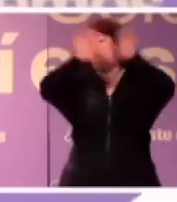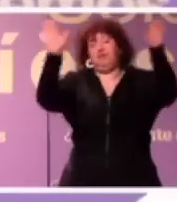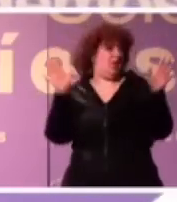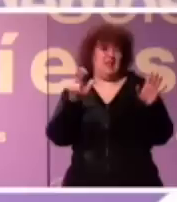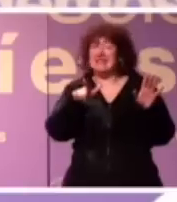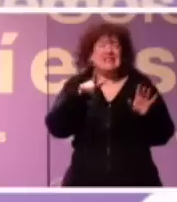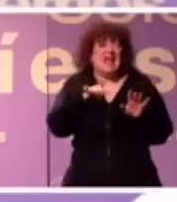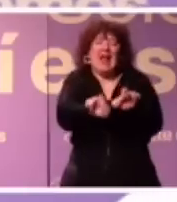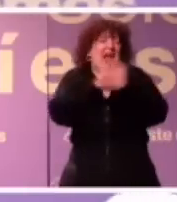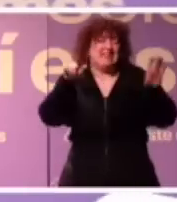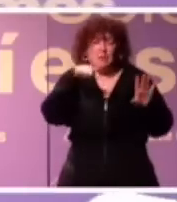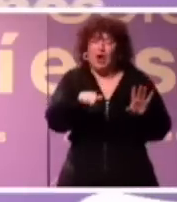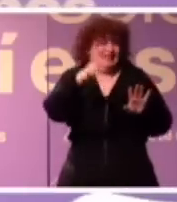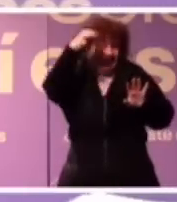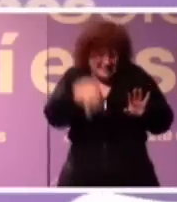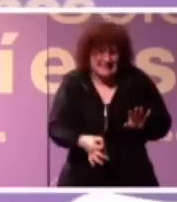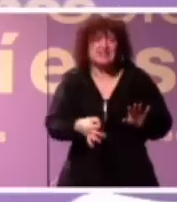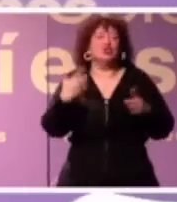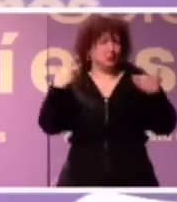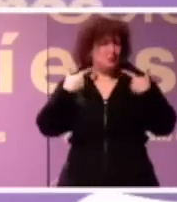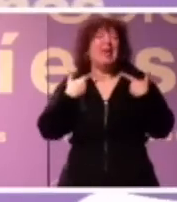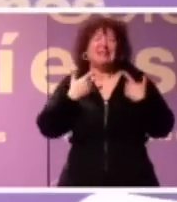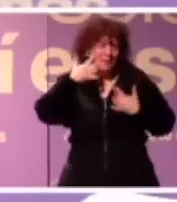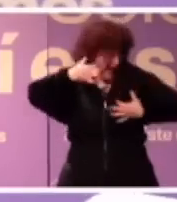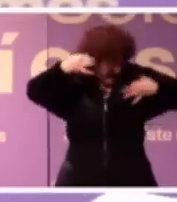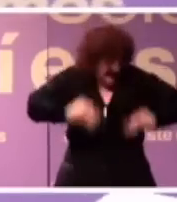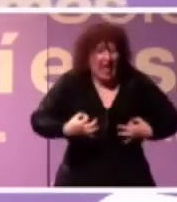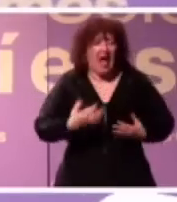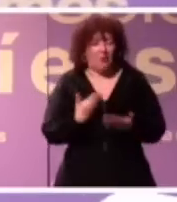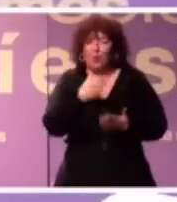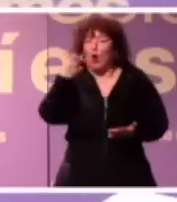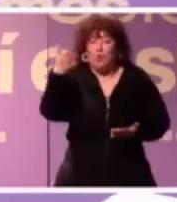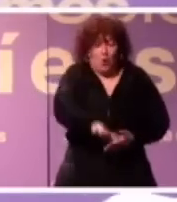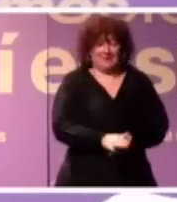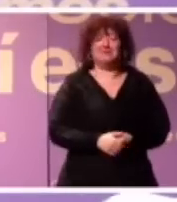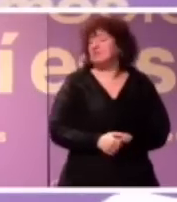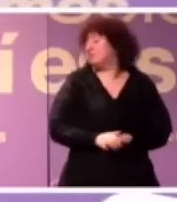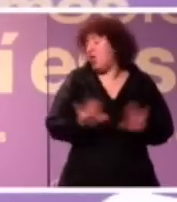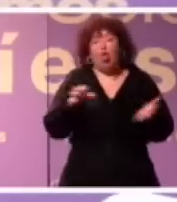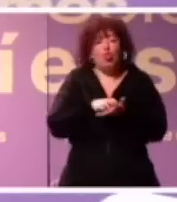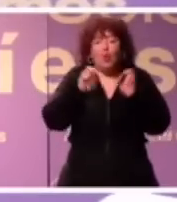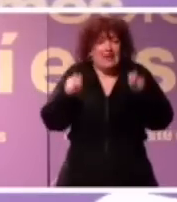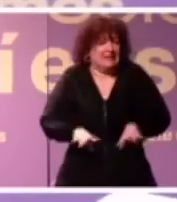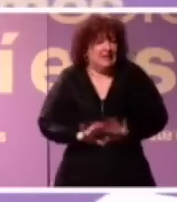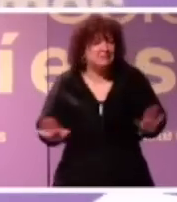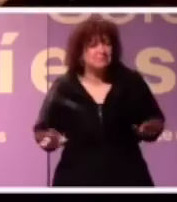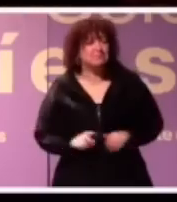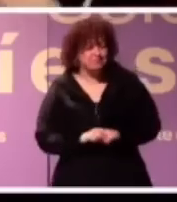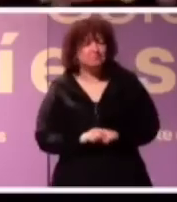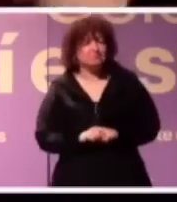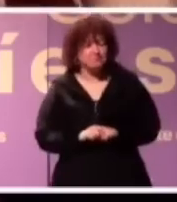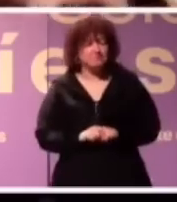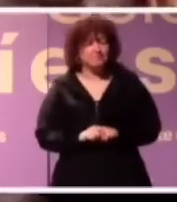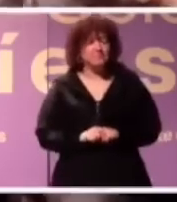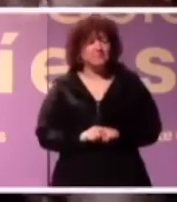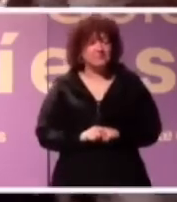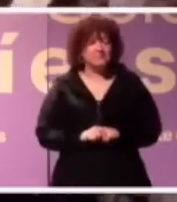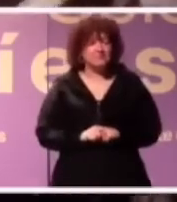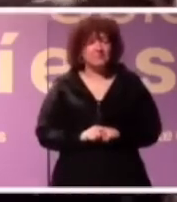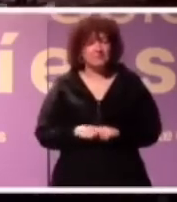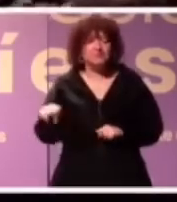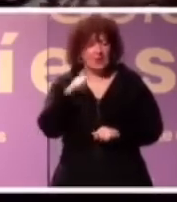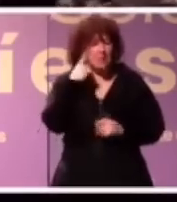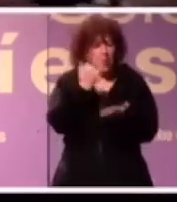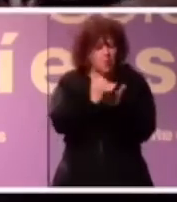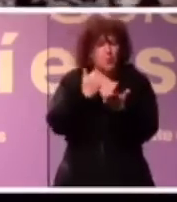indiscutibles para el sistema Estas son las indiscutibles hacer la prueba hacer